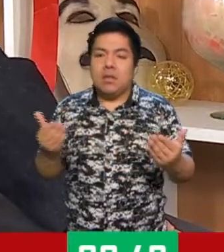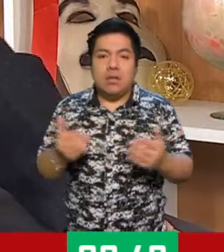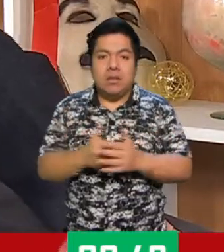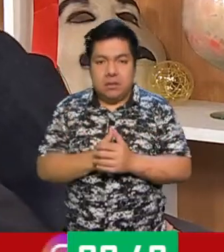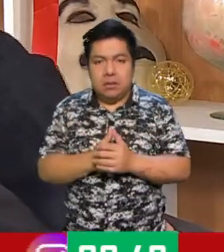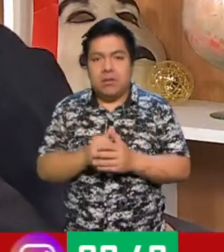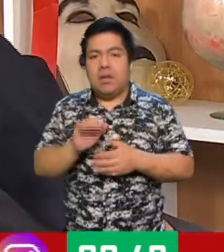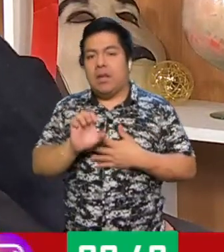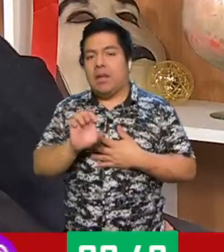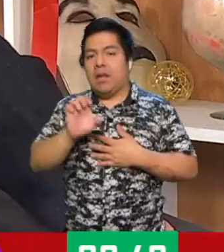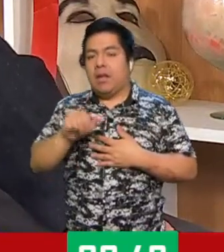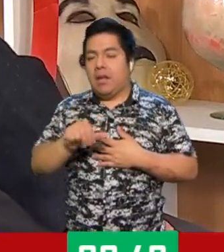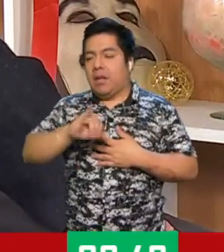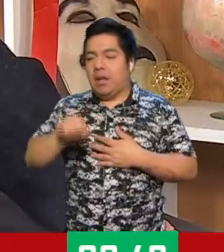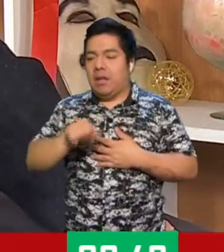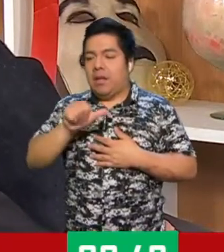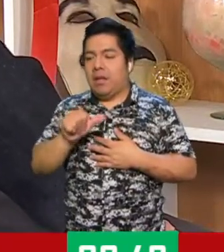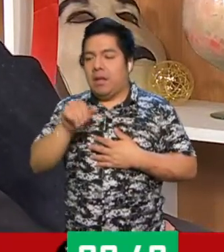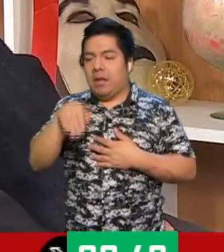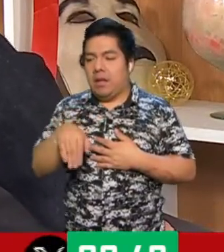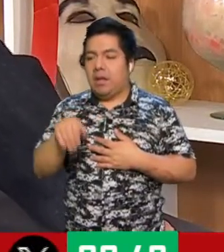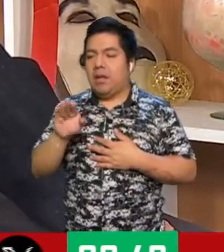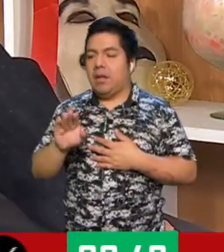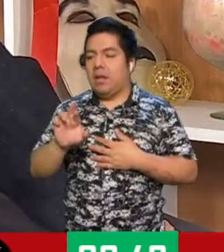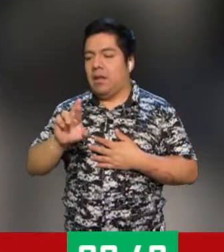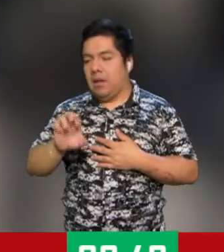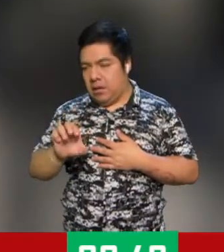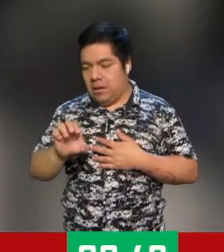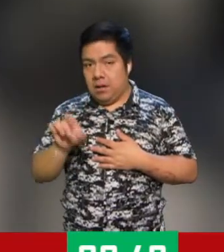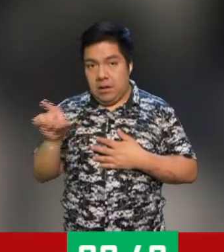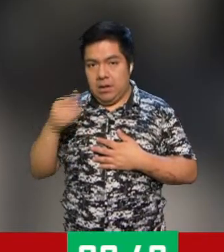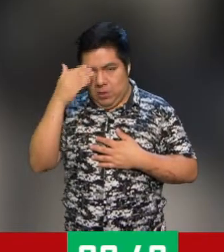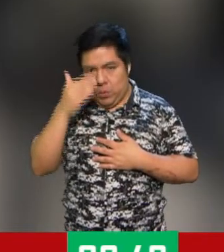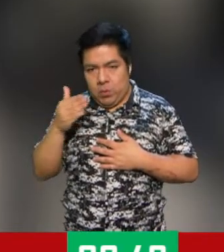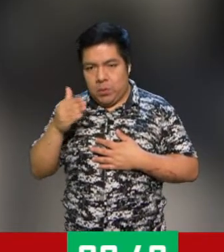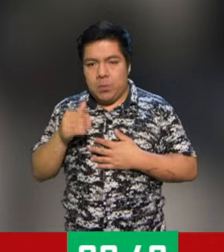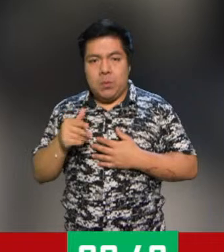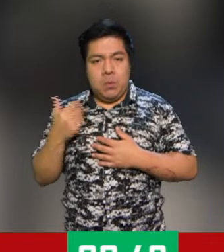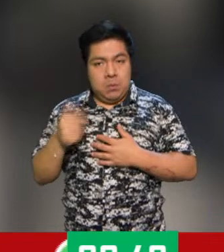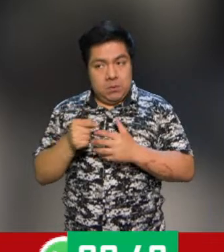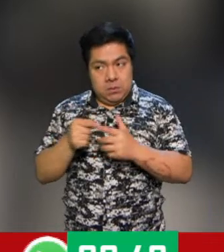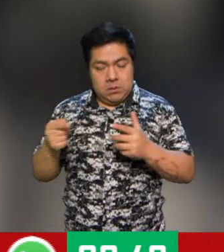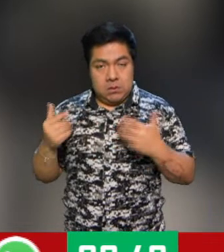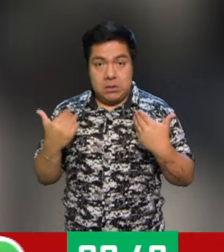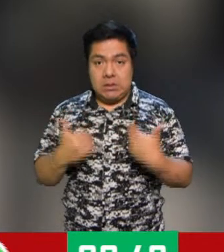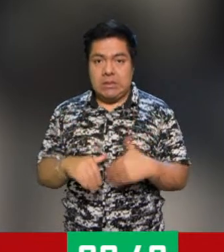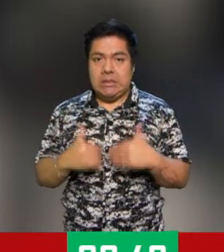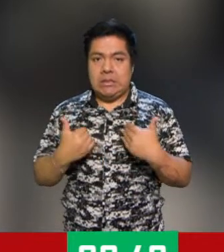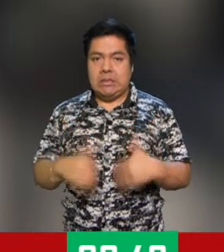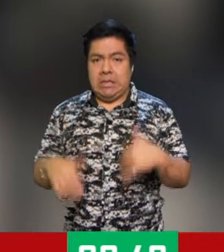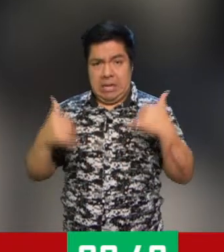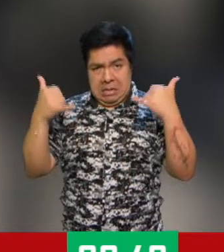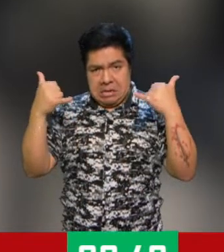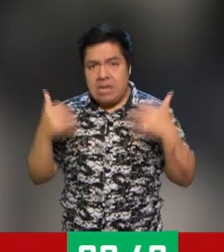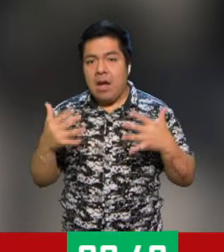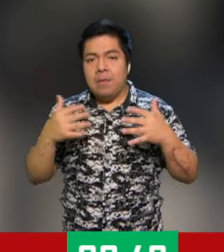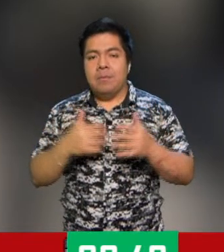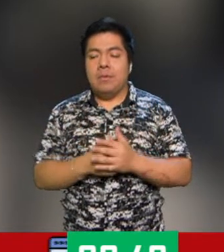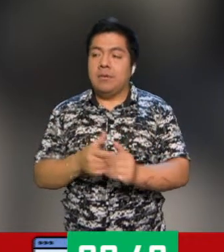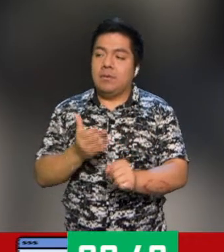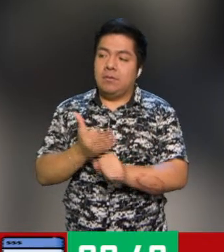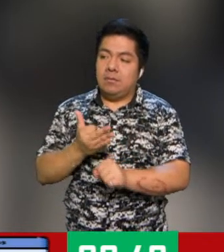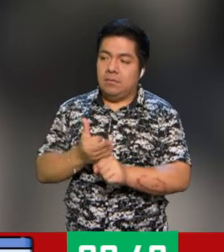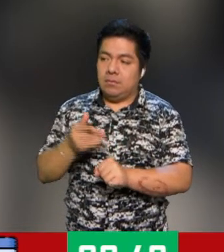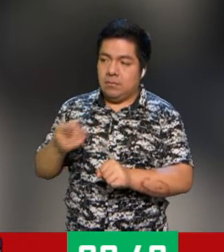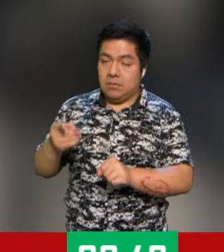operación Enjambre que ustedes ya mencionaron. Hay que entender la dimensión que tiene en este momento,